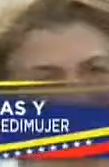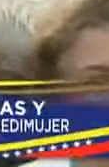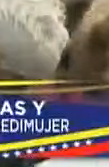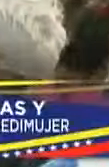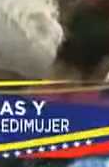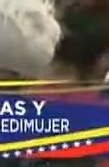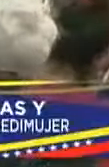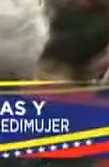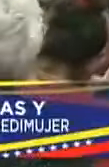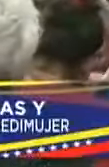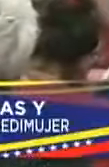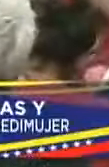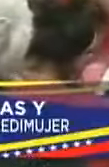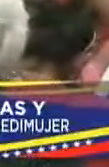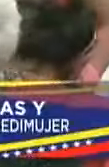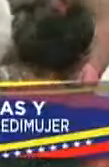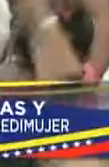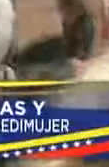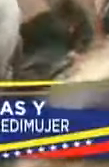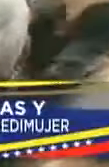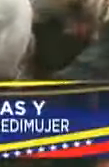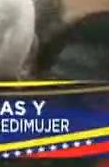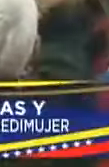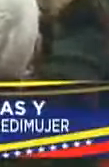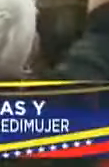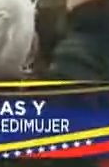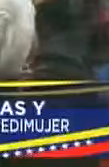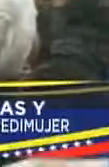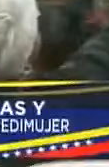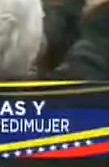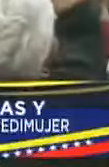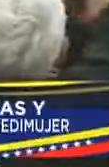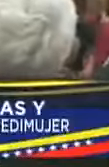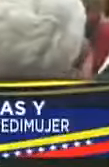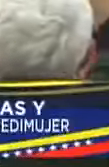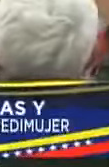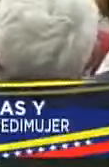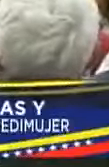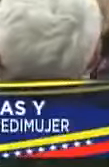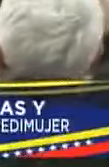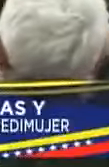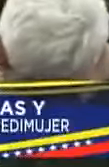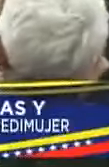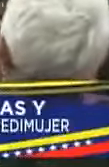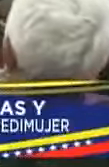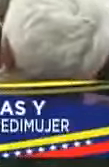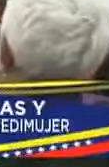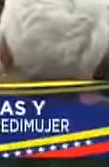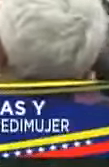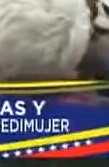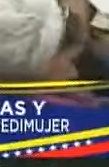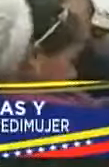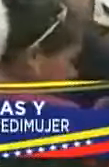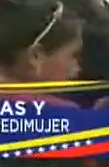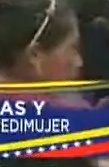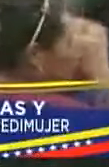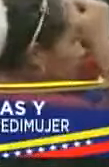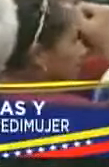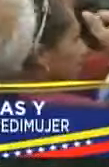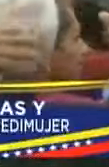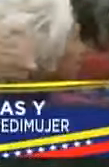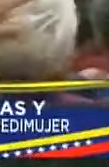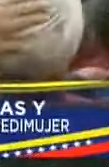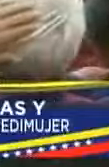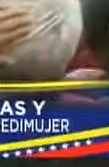todo, mujer de todo que nos da la vida, mujer que viene y que siempre está,